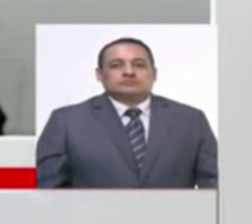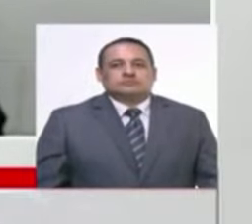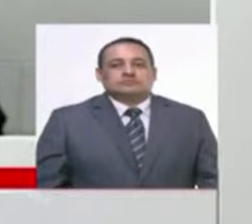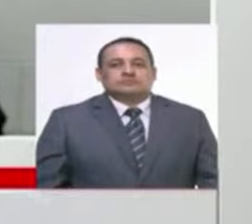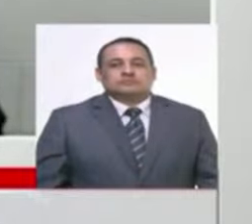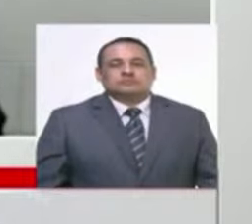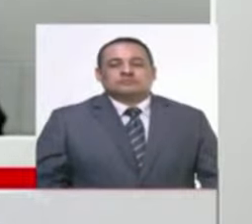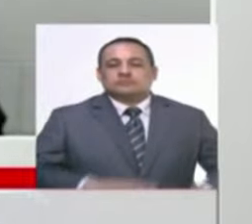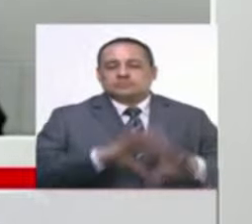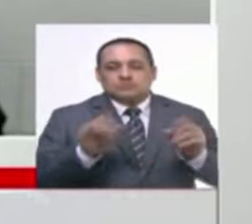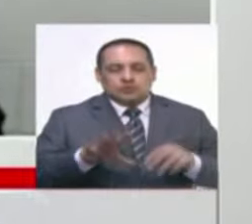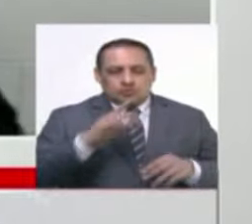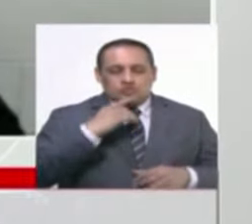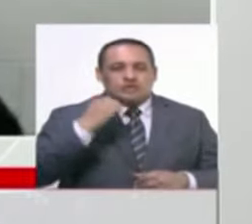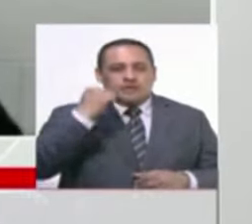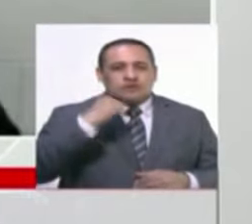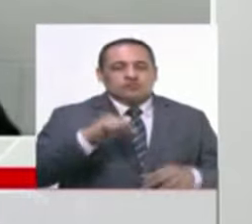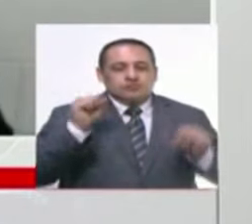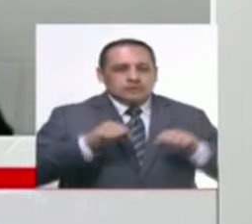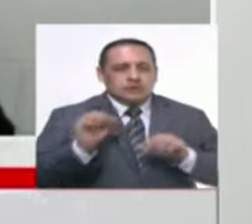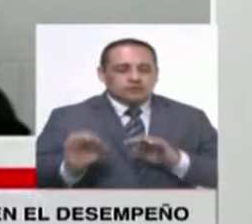señor Samir Villaverde.